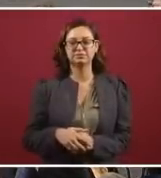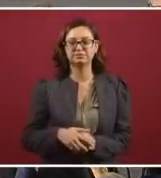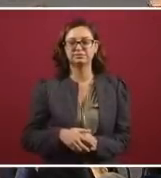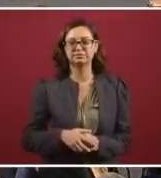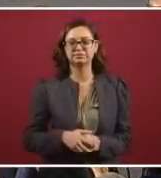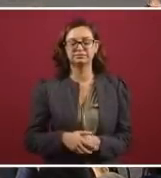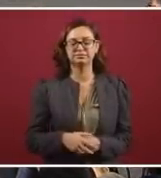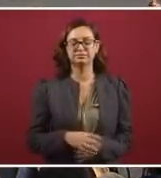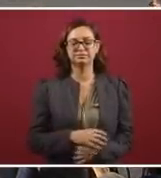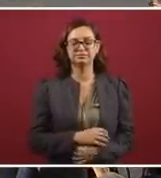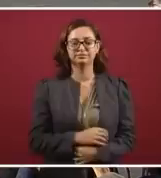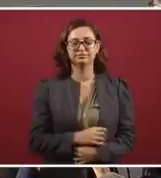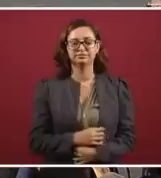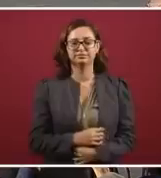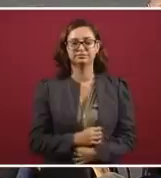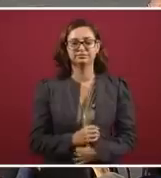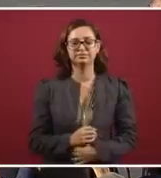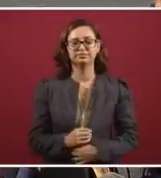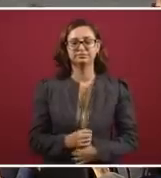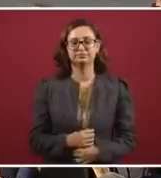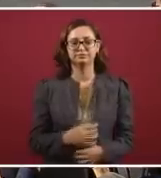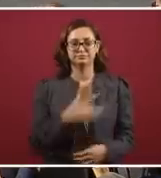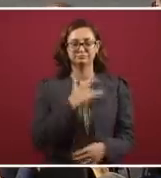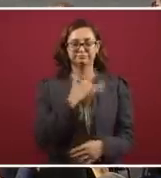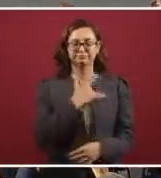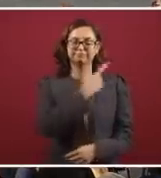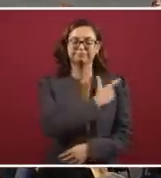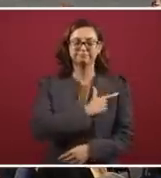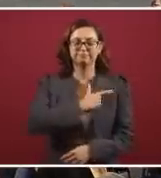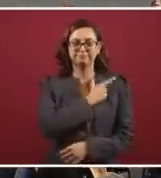Pues nos da mucho gusto, por favor.